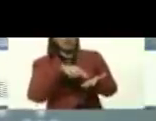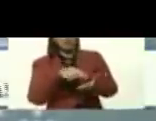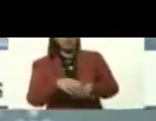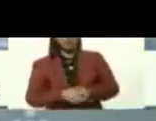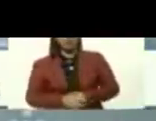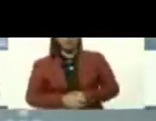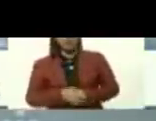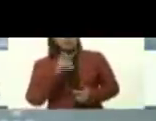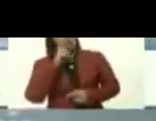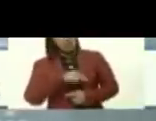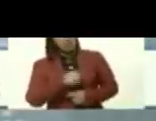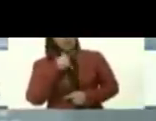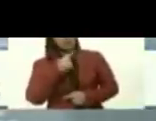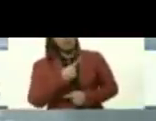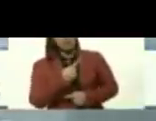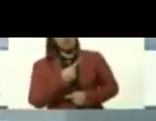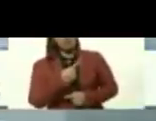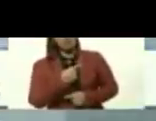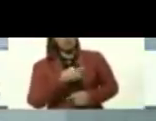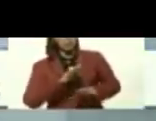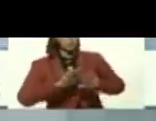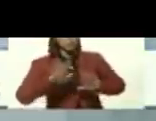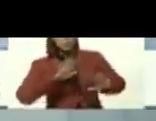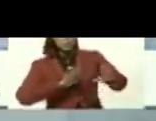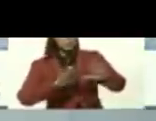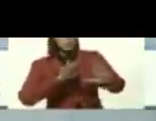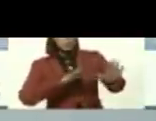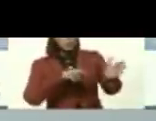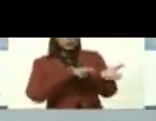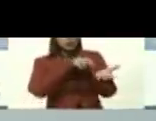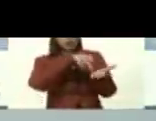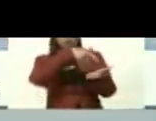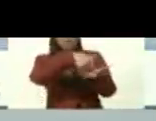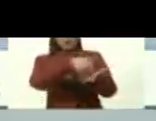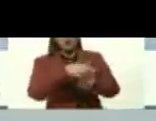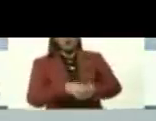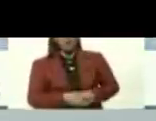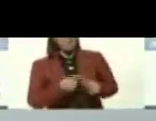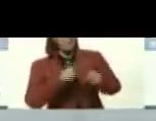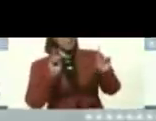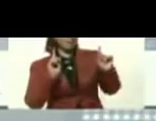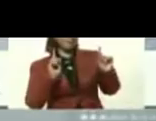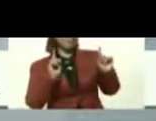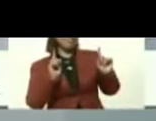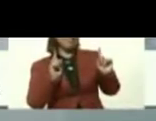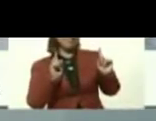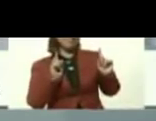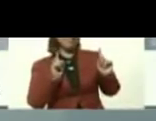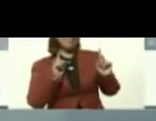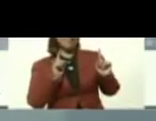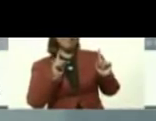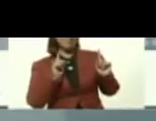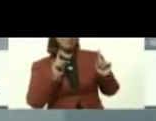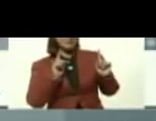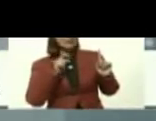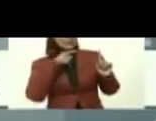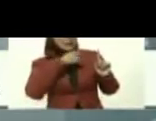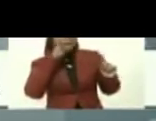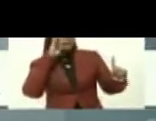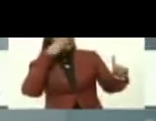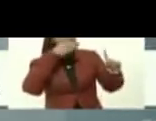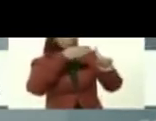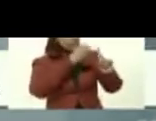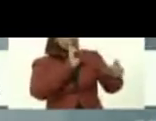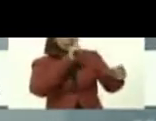y también lo han catalogado como el tumbadito de Yulimar Roja. pero es parte de la concentración,